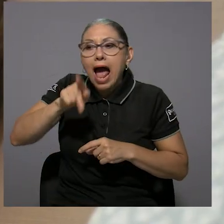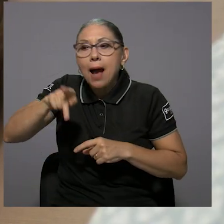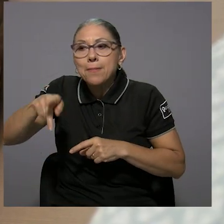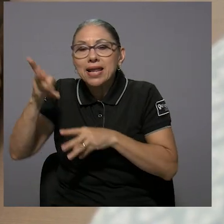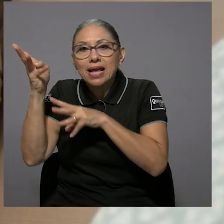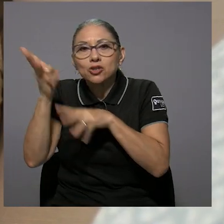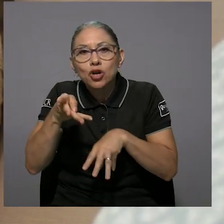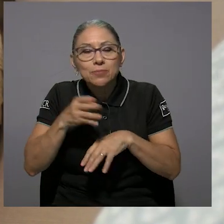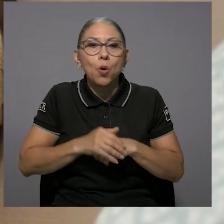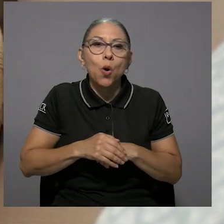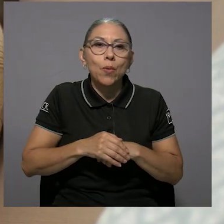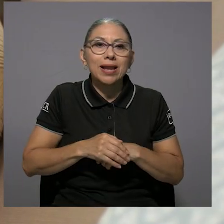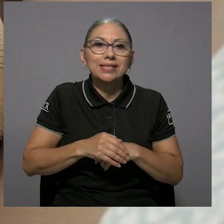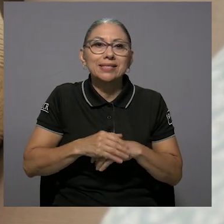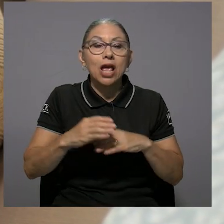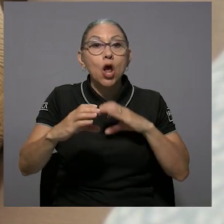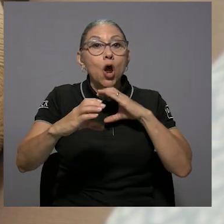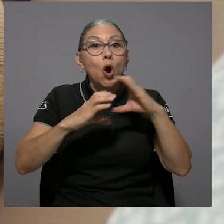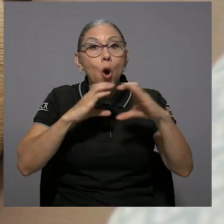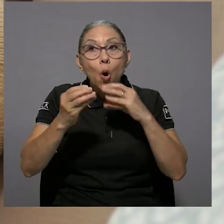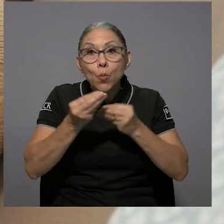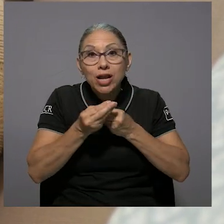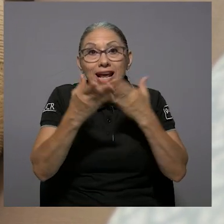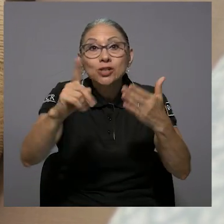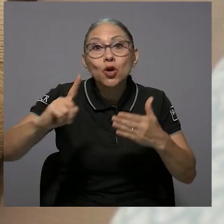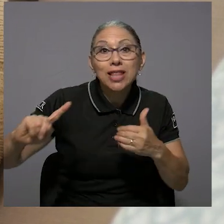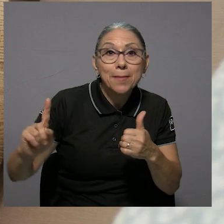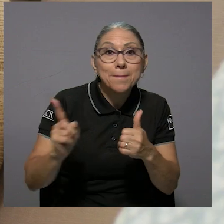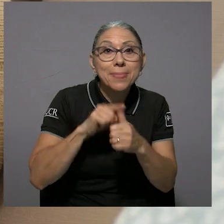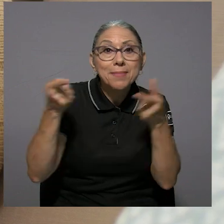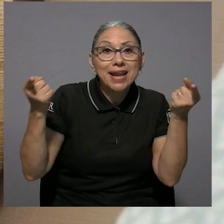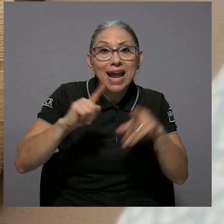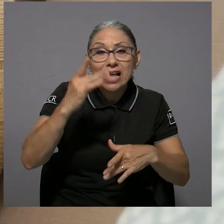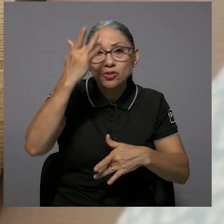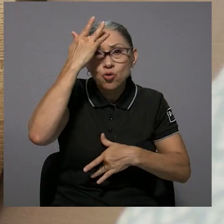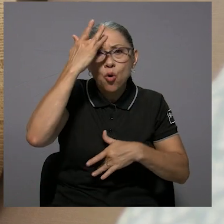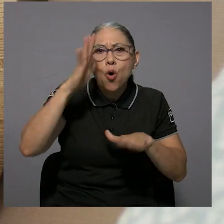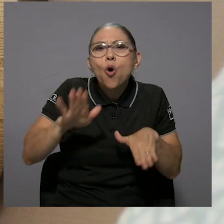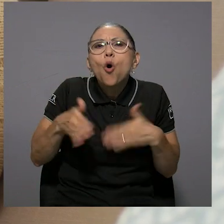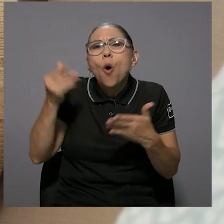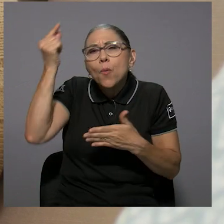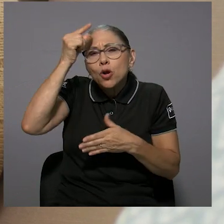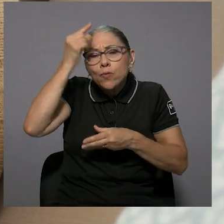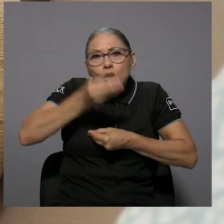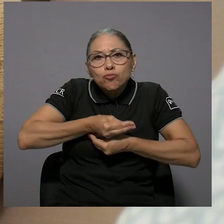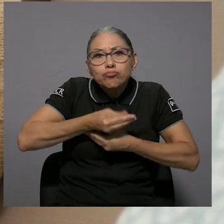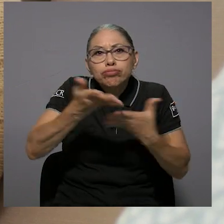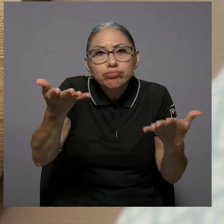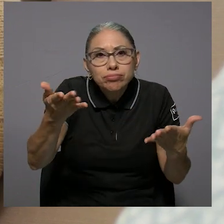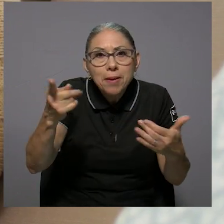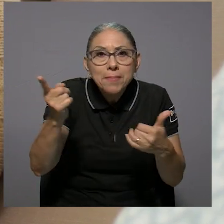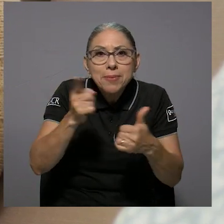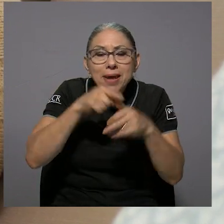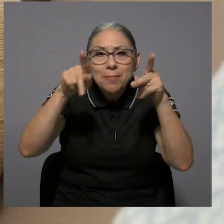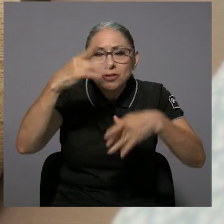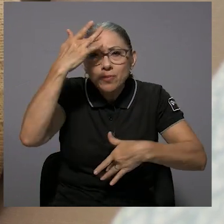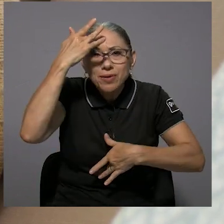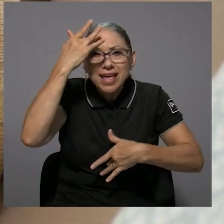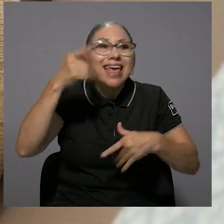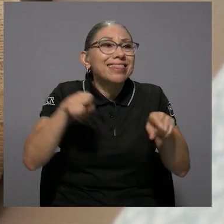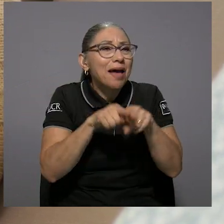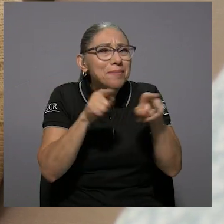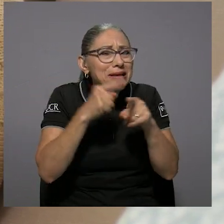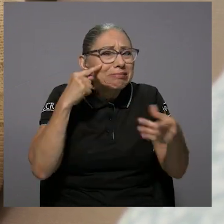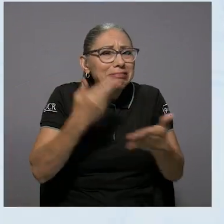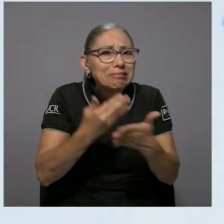móviles, la comunicación del primer caso, cómo se dio la comunicación gubernamental, y así sacamos, vigilancia